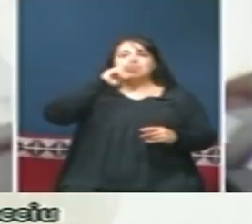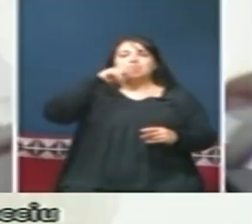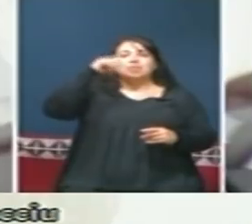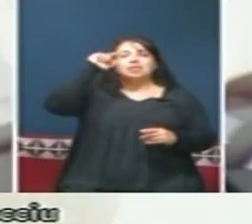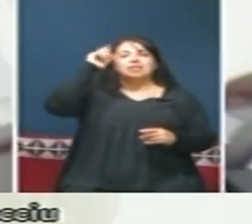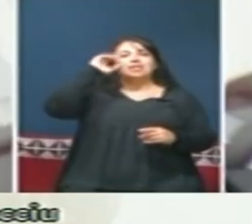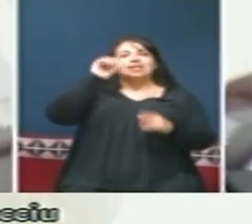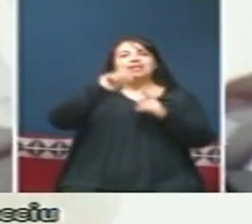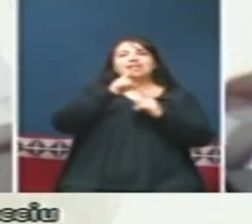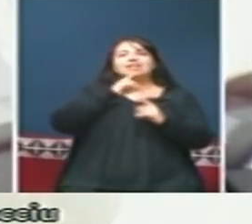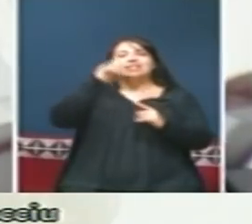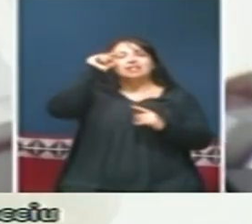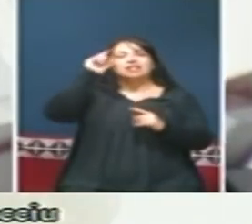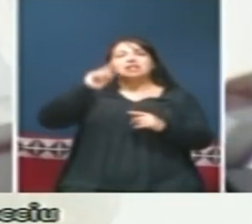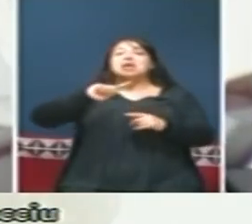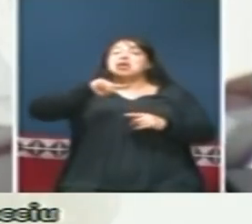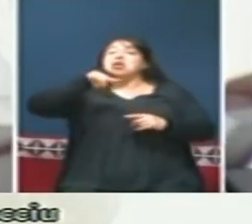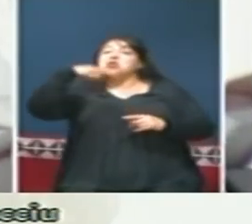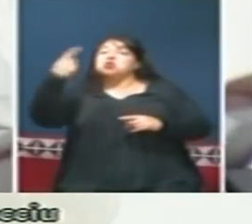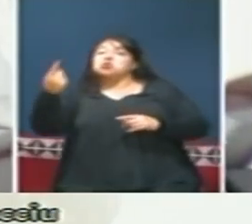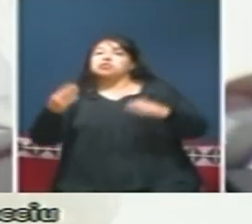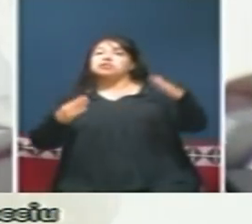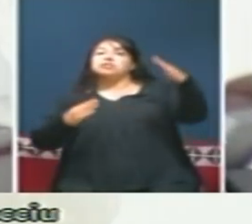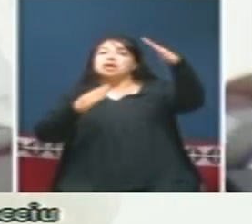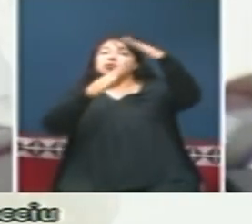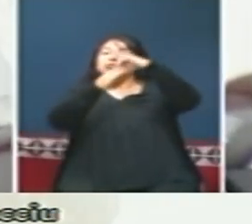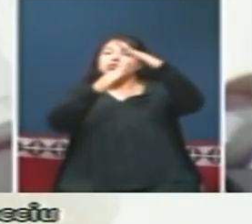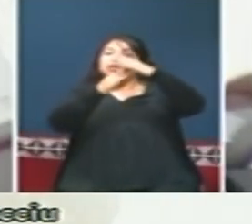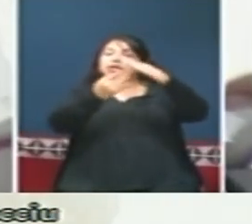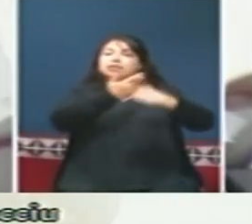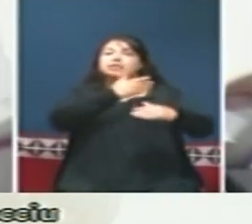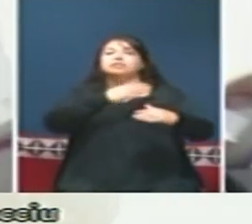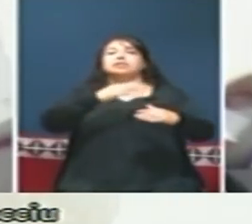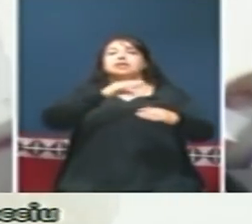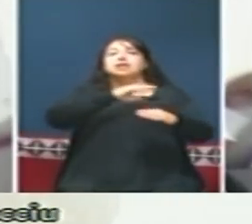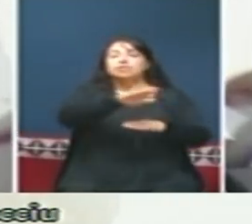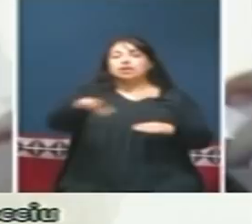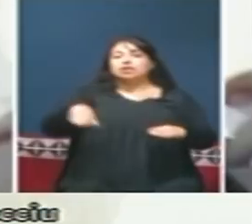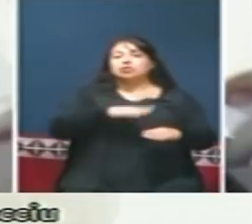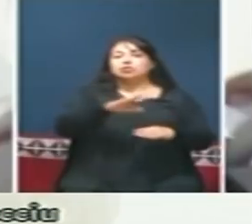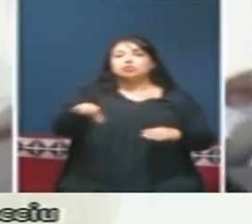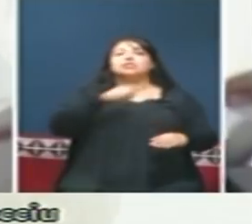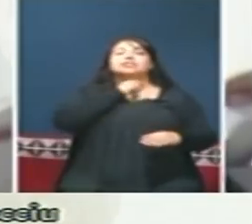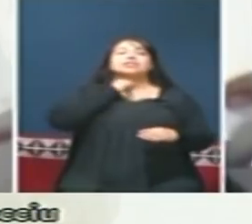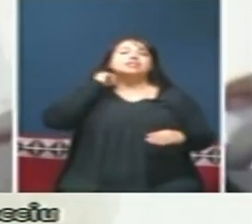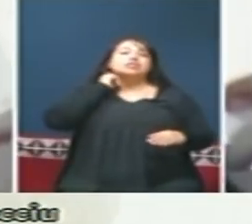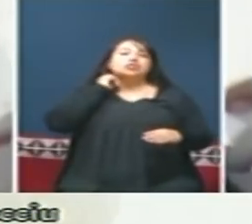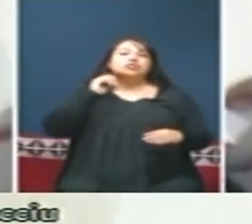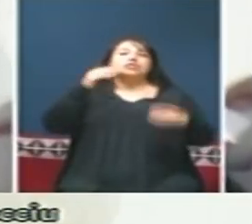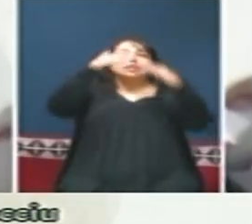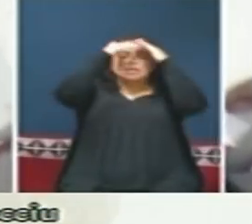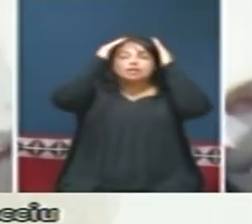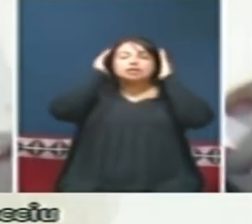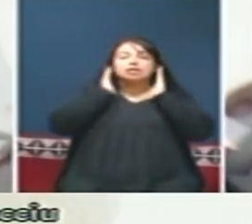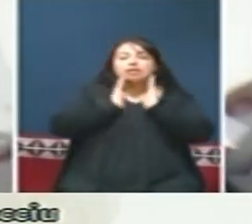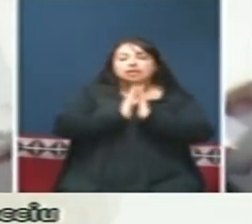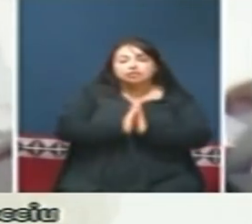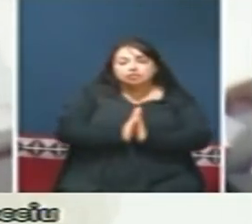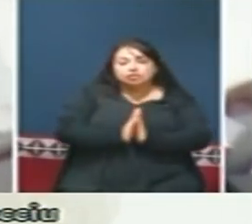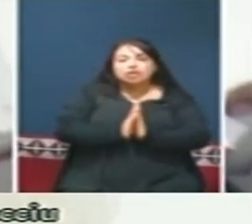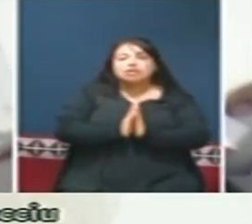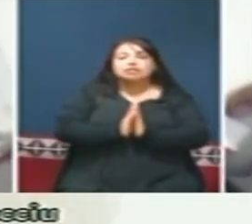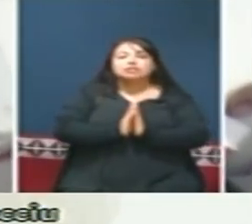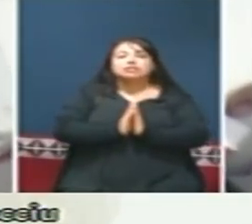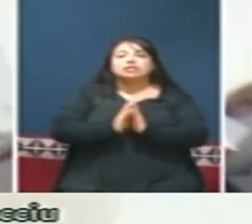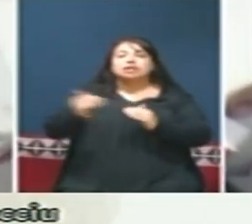las otras autoridades civiles, sacerdotes, religiosos, religiosas y fieles de